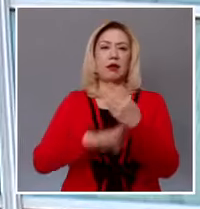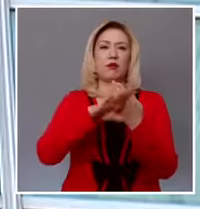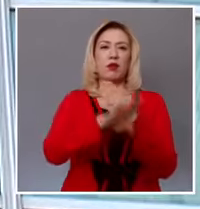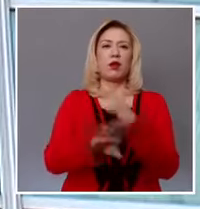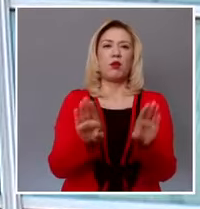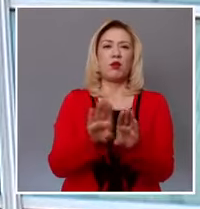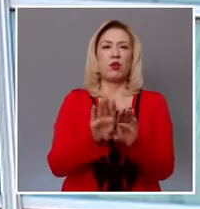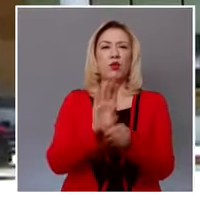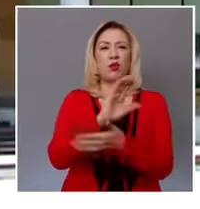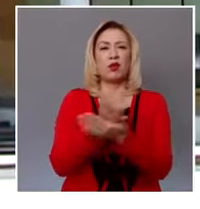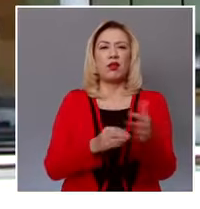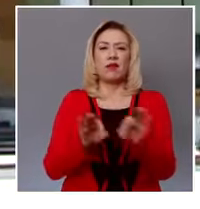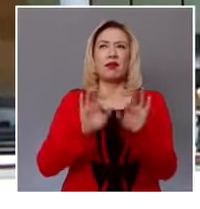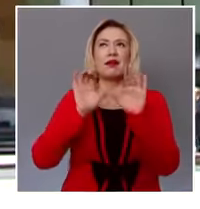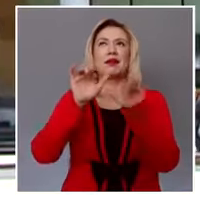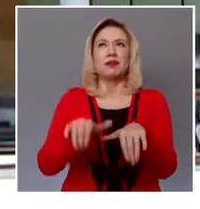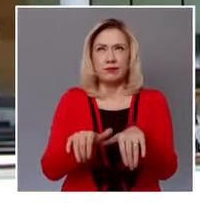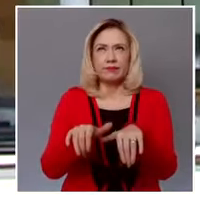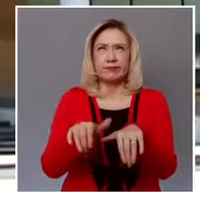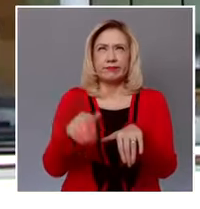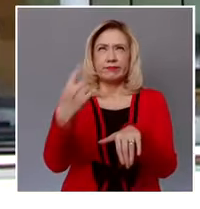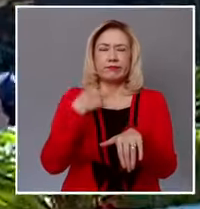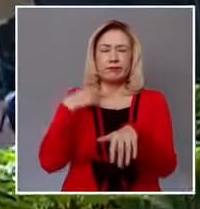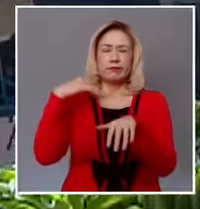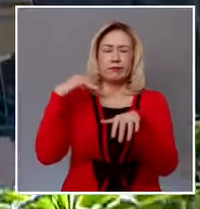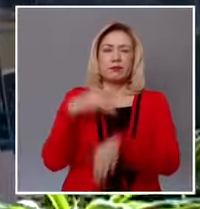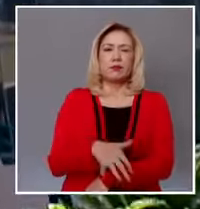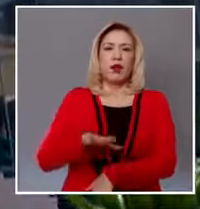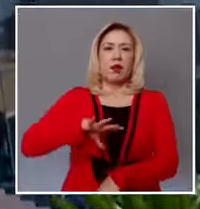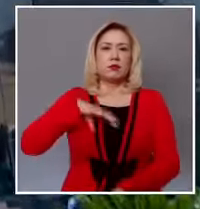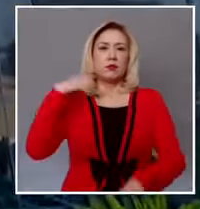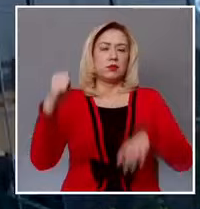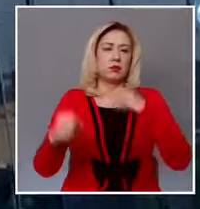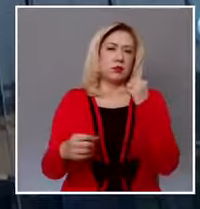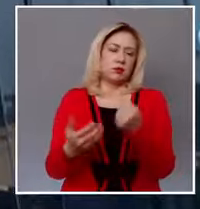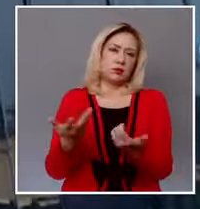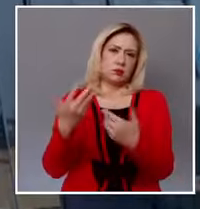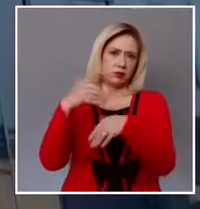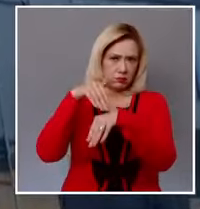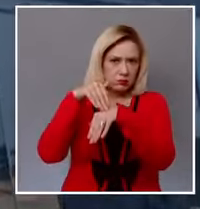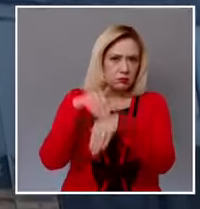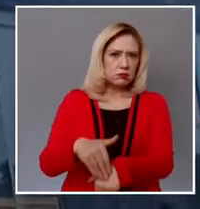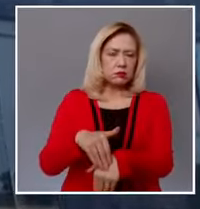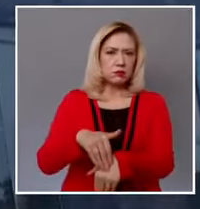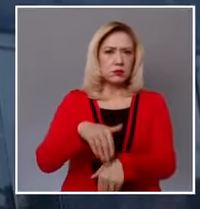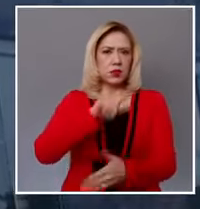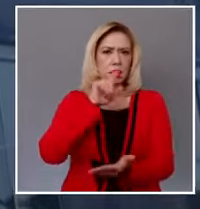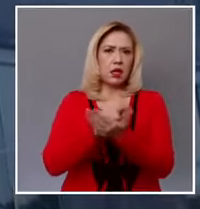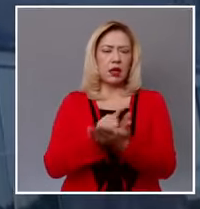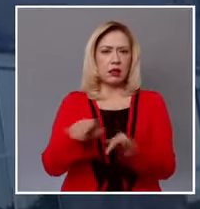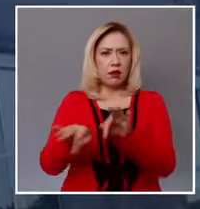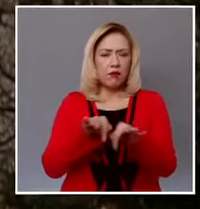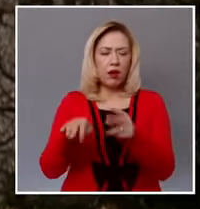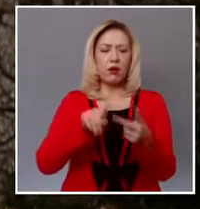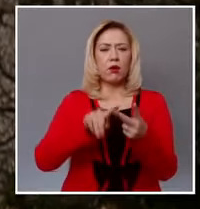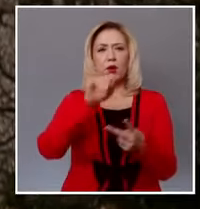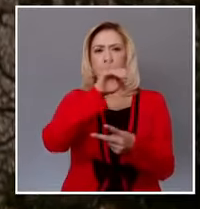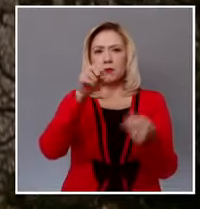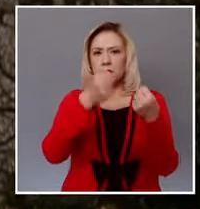se traduzca en un medio para generar abusos e incumplimiento de obligaciones laborales, de seguridad social y fiscales, así